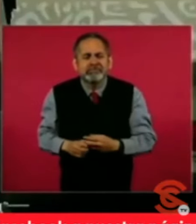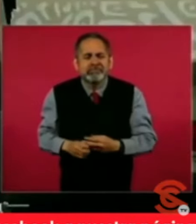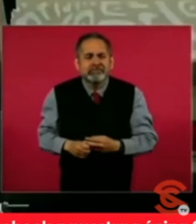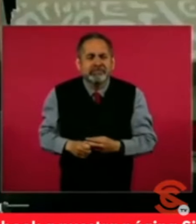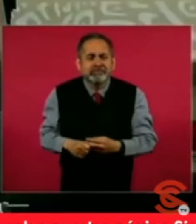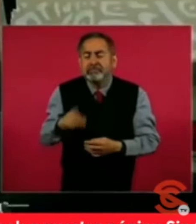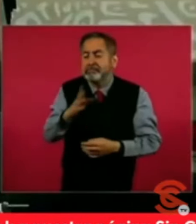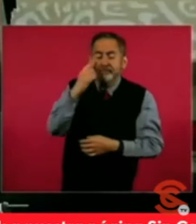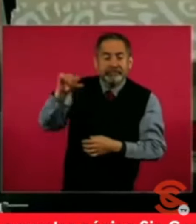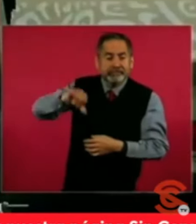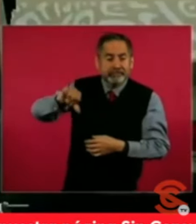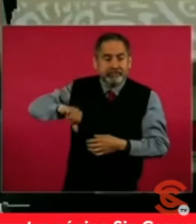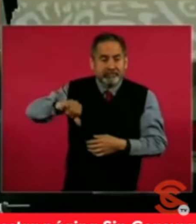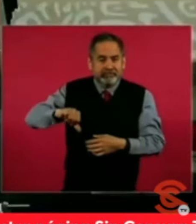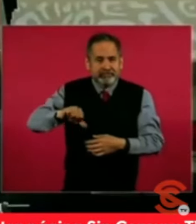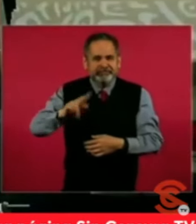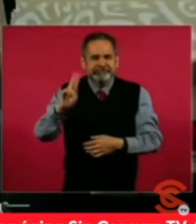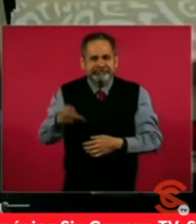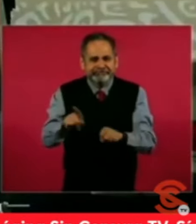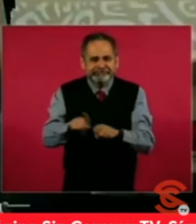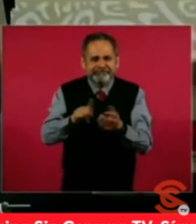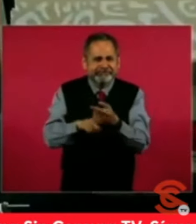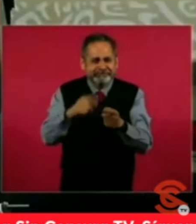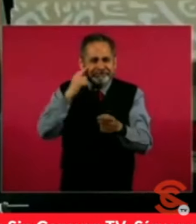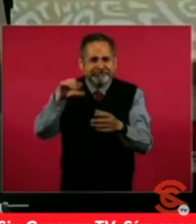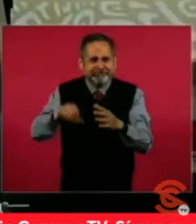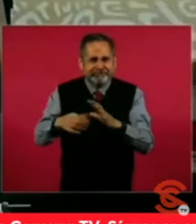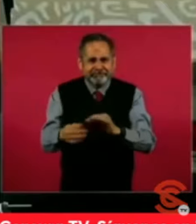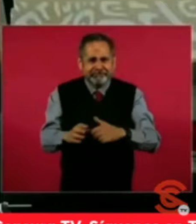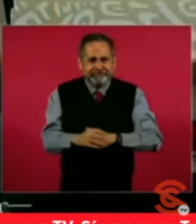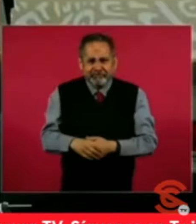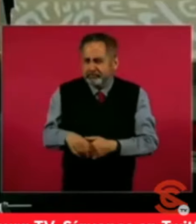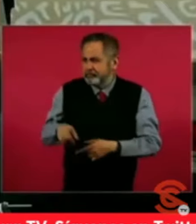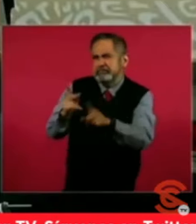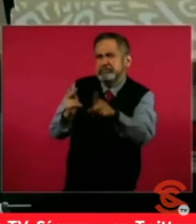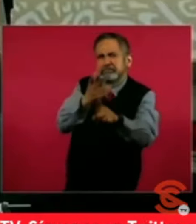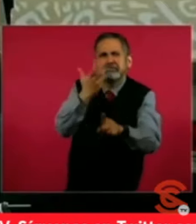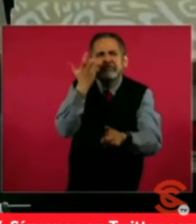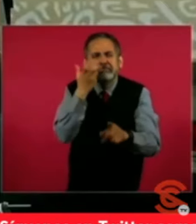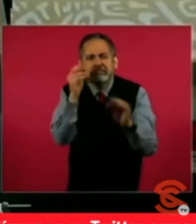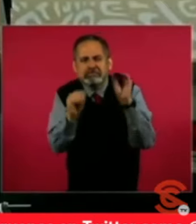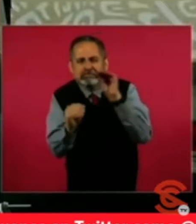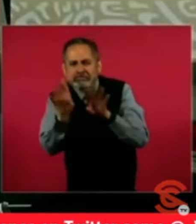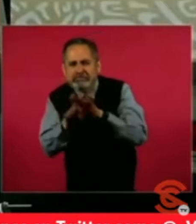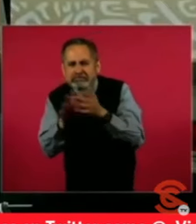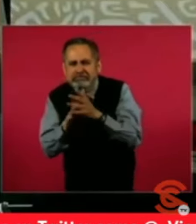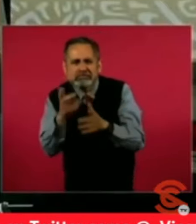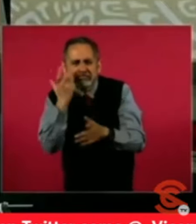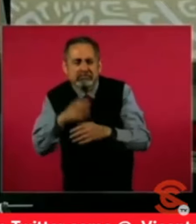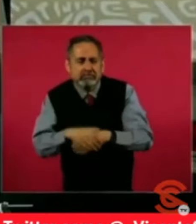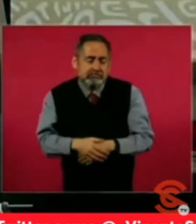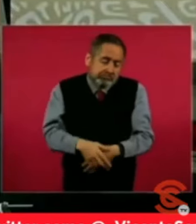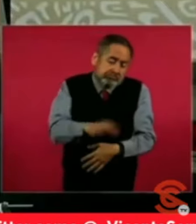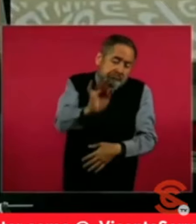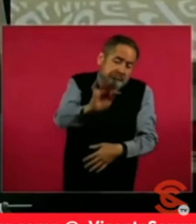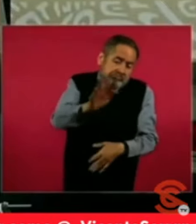Este es de hoy, es parecido. No están cuchareadas, presidente. A lo mejor. Y tenemos como